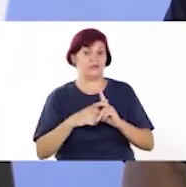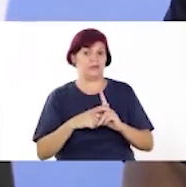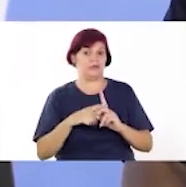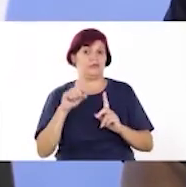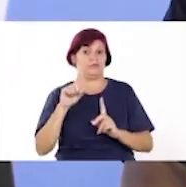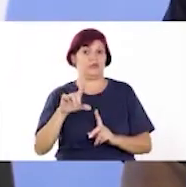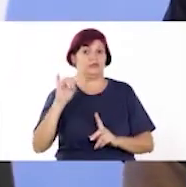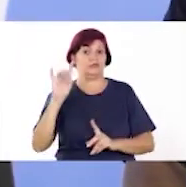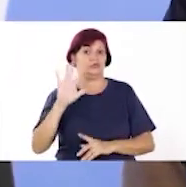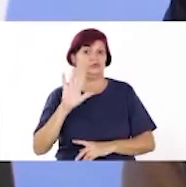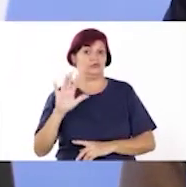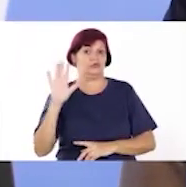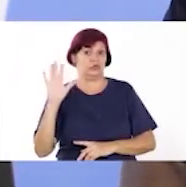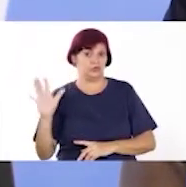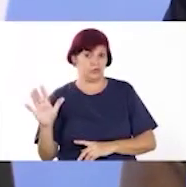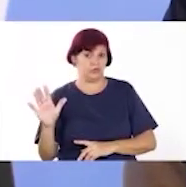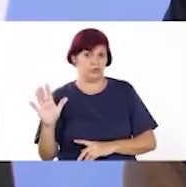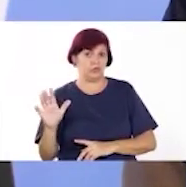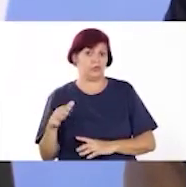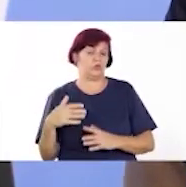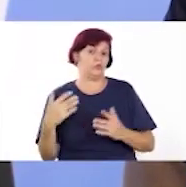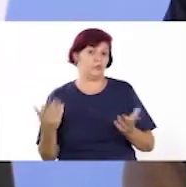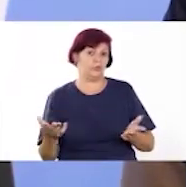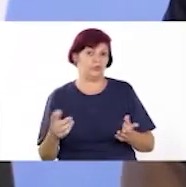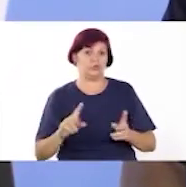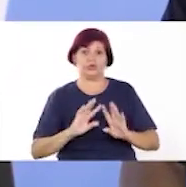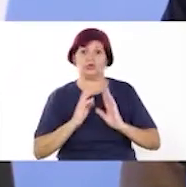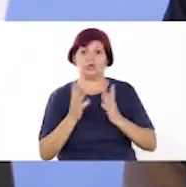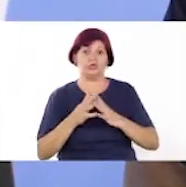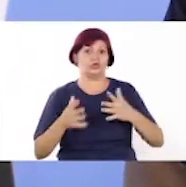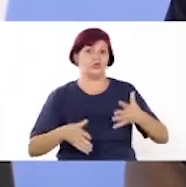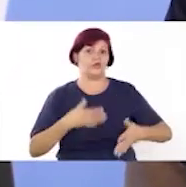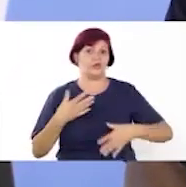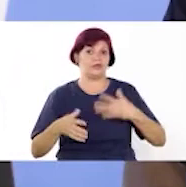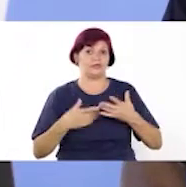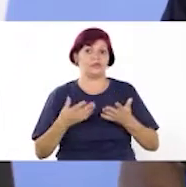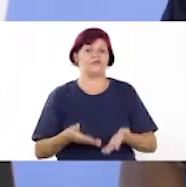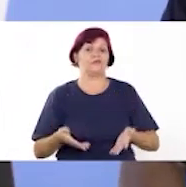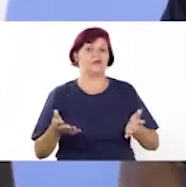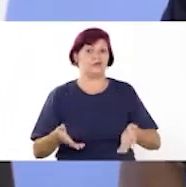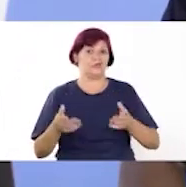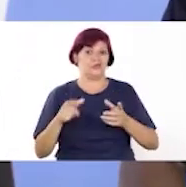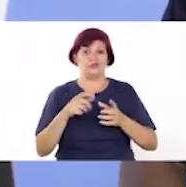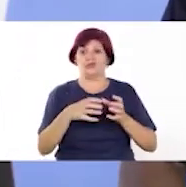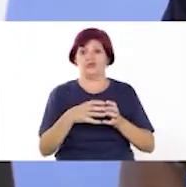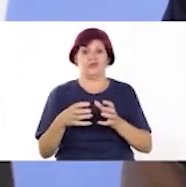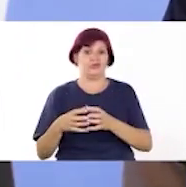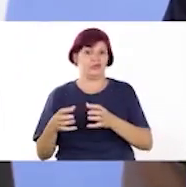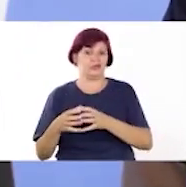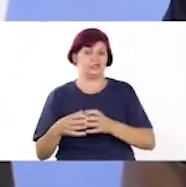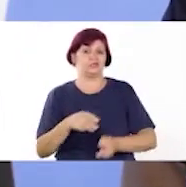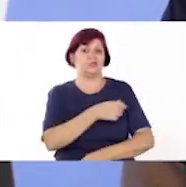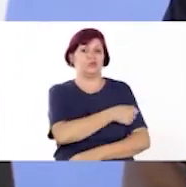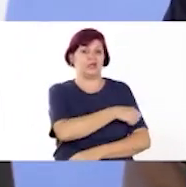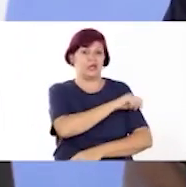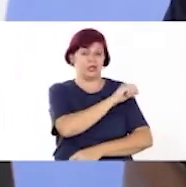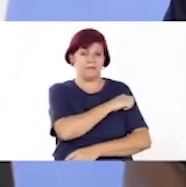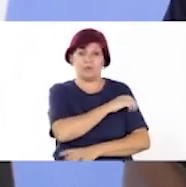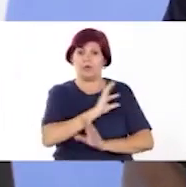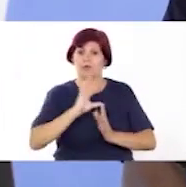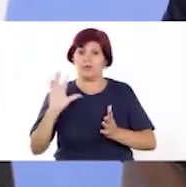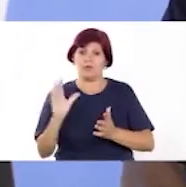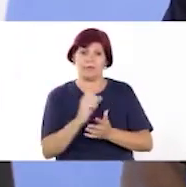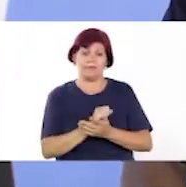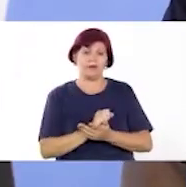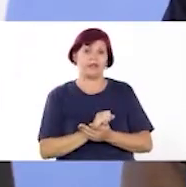de 1955, como producto de toda la actividad que desarrolló las organizaciones de masa del pueblo en